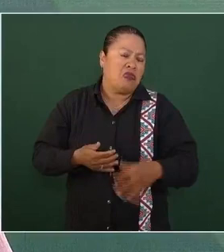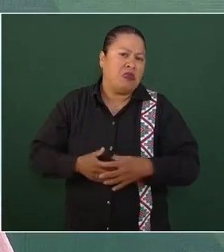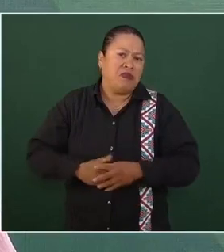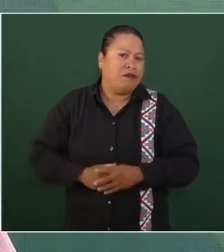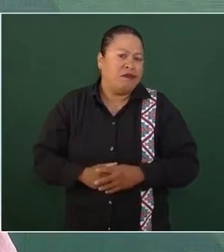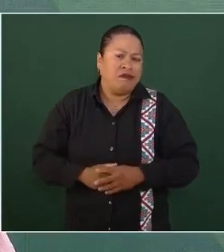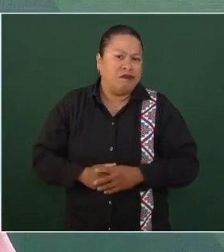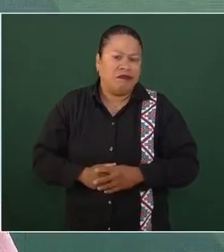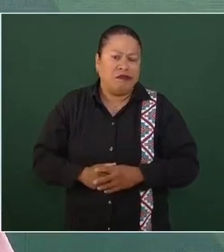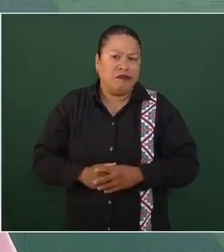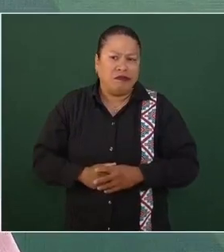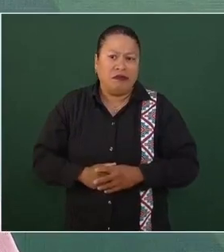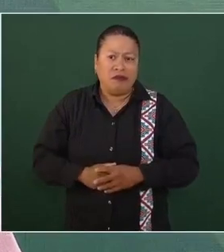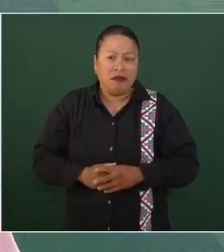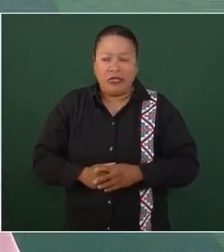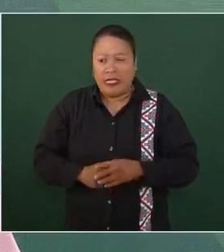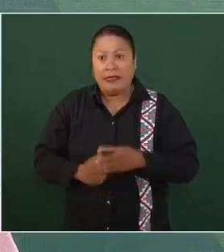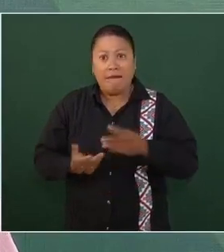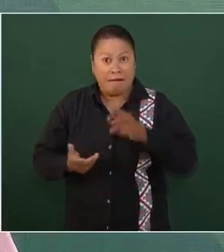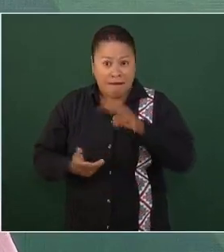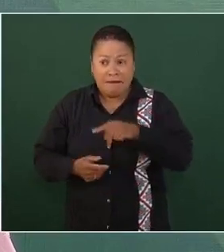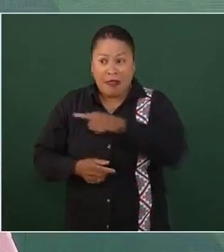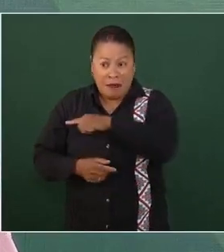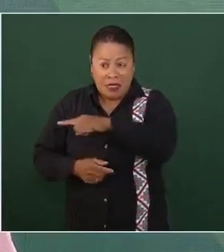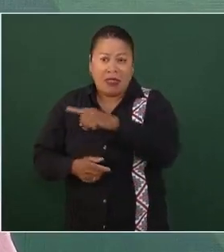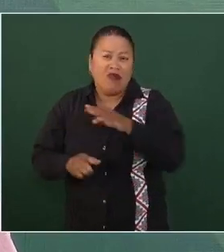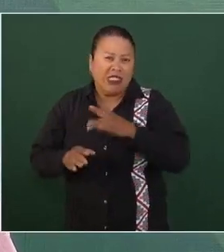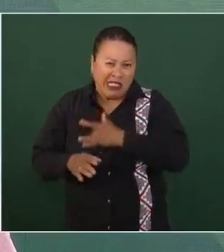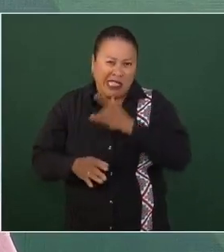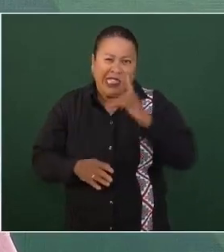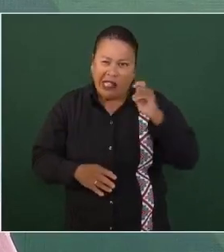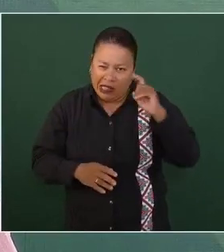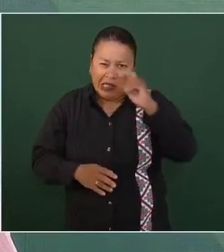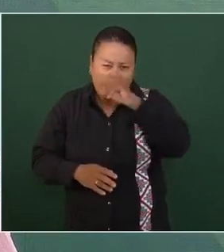porque también es muy difícil para ellos para todos